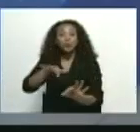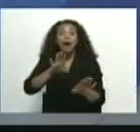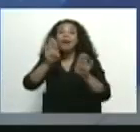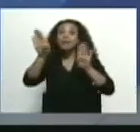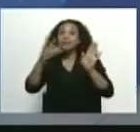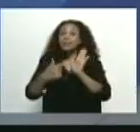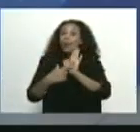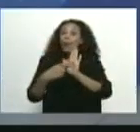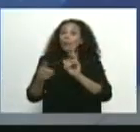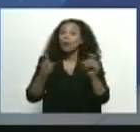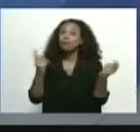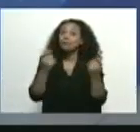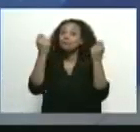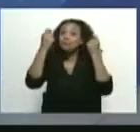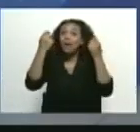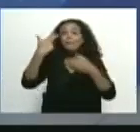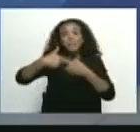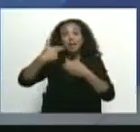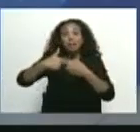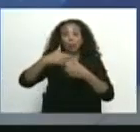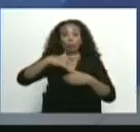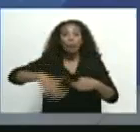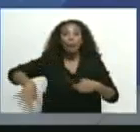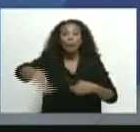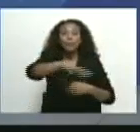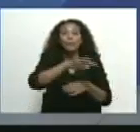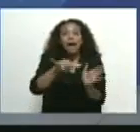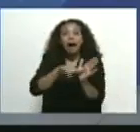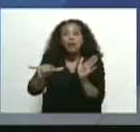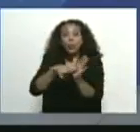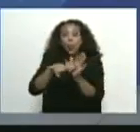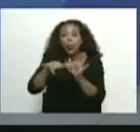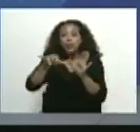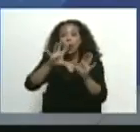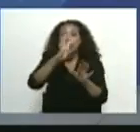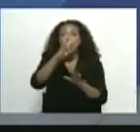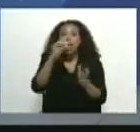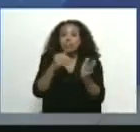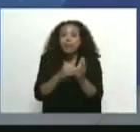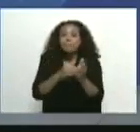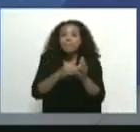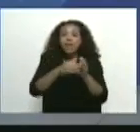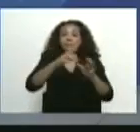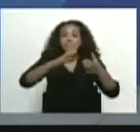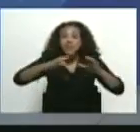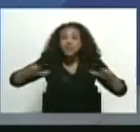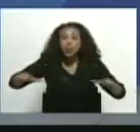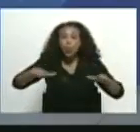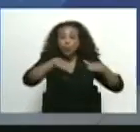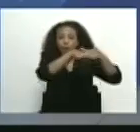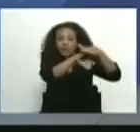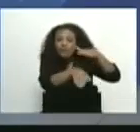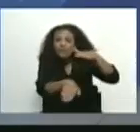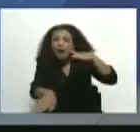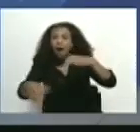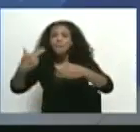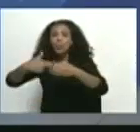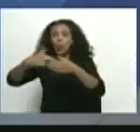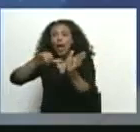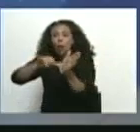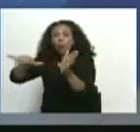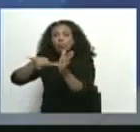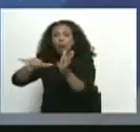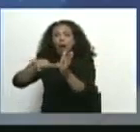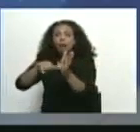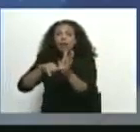turismo. Petro porque es petróleo, tiene una reserva de 40 mil millones de barriles de la faja petrolífera del Orinoco, que